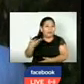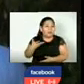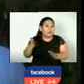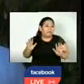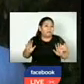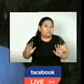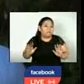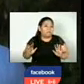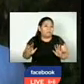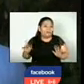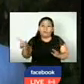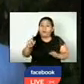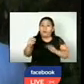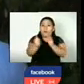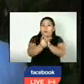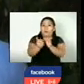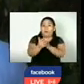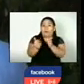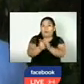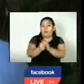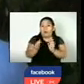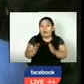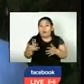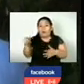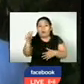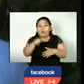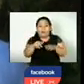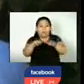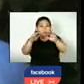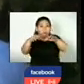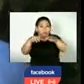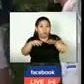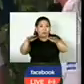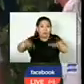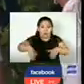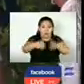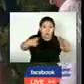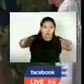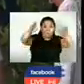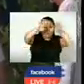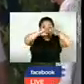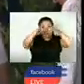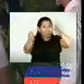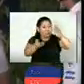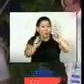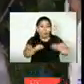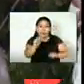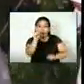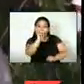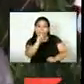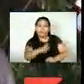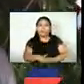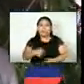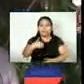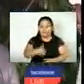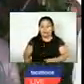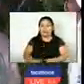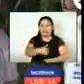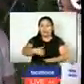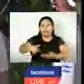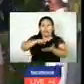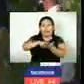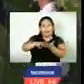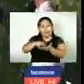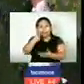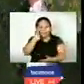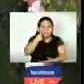era un problema bajar los niveles de crecimiento a los árboles socorristas de Cruz Verde se hicieron presentes para